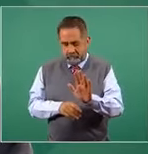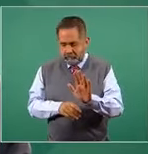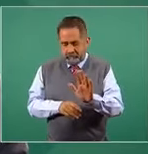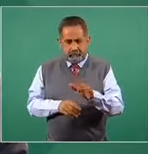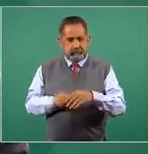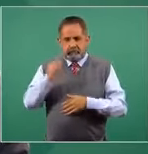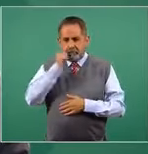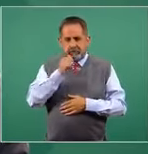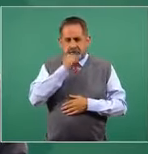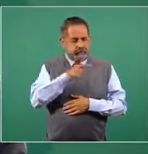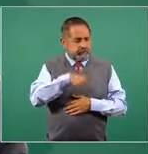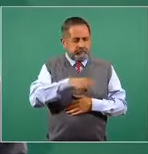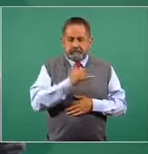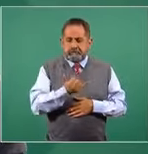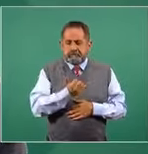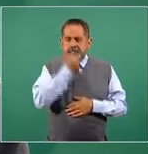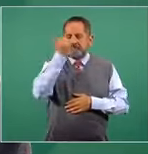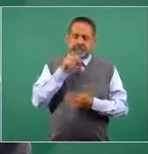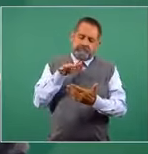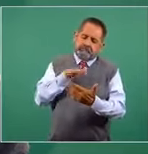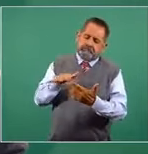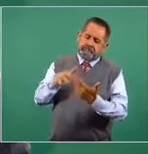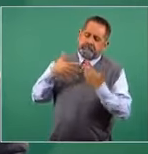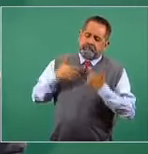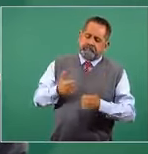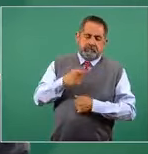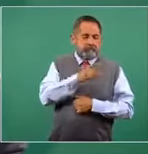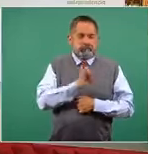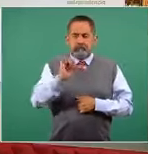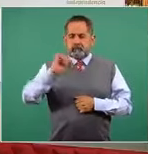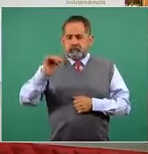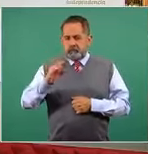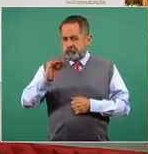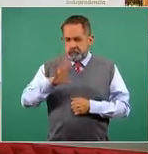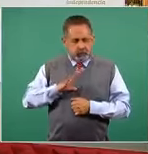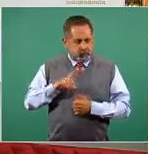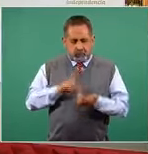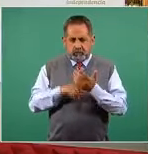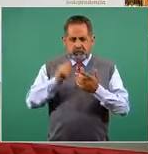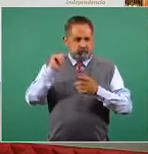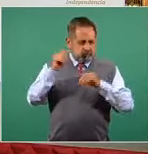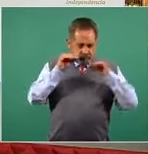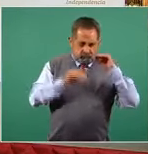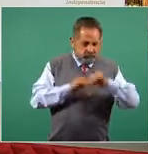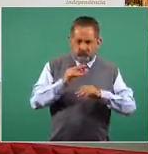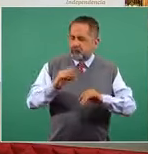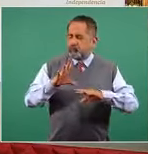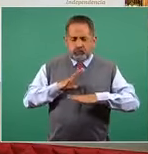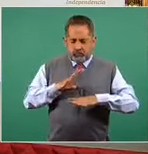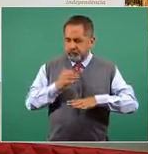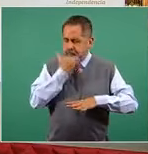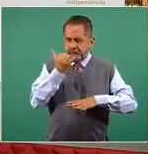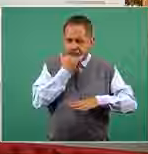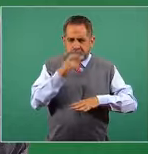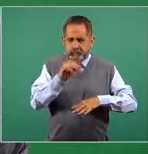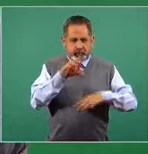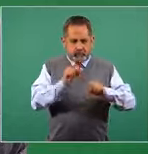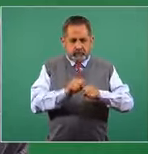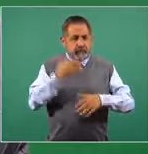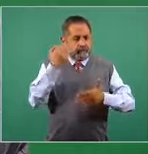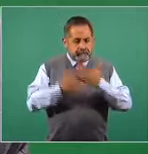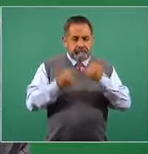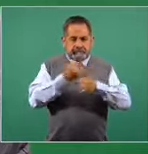trata de un error de interpretación, de una interpretación no profesional, no científica, no técnica de las comparaciones. No se considera toda la